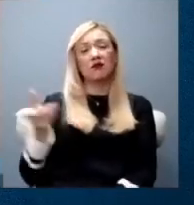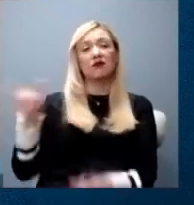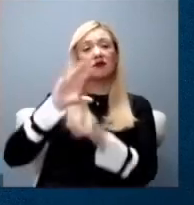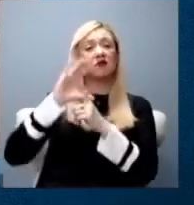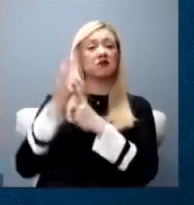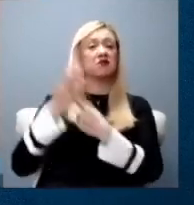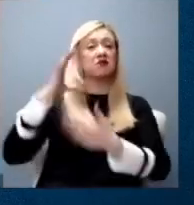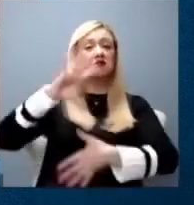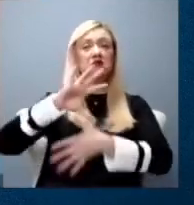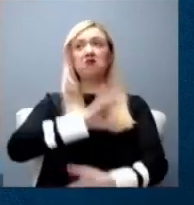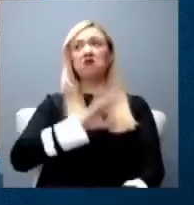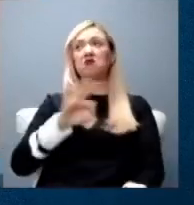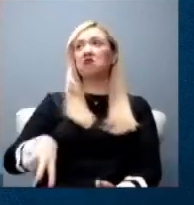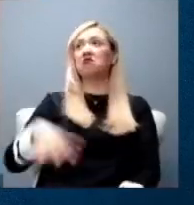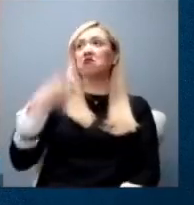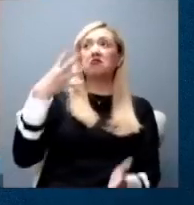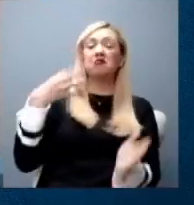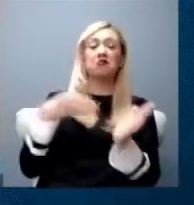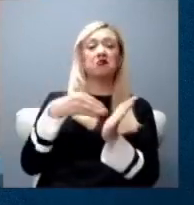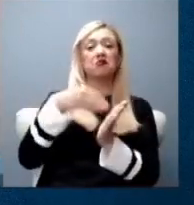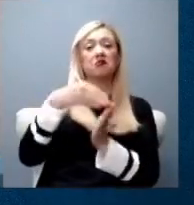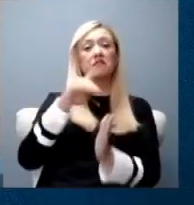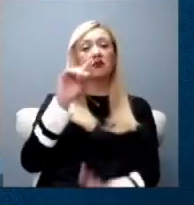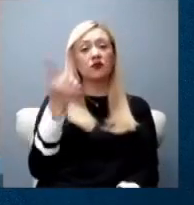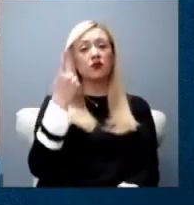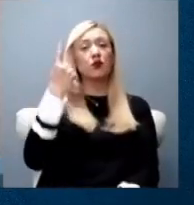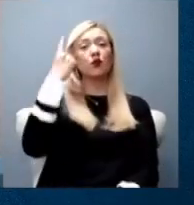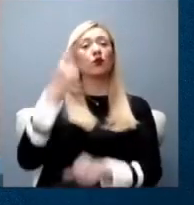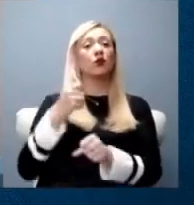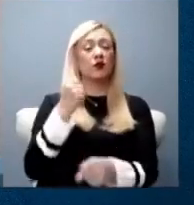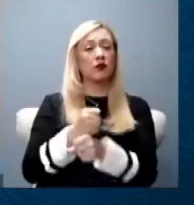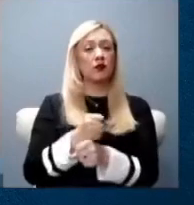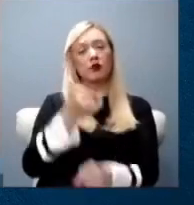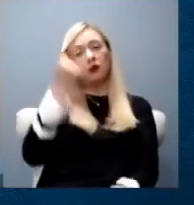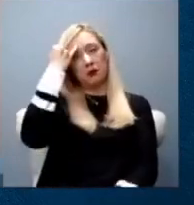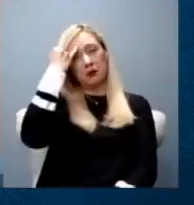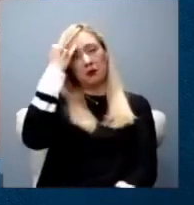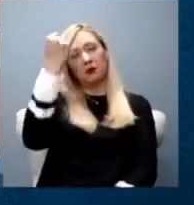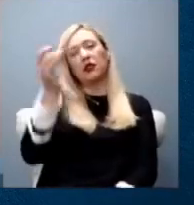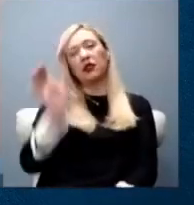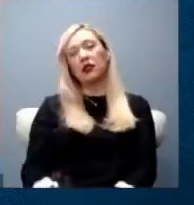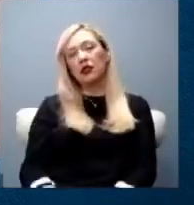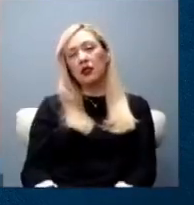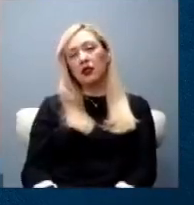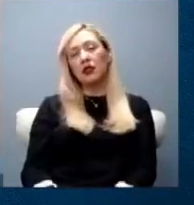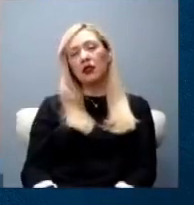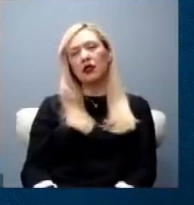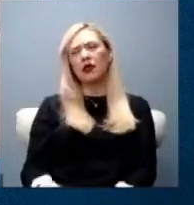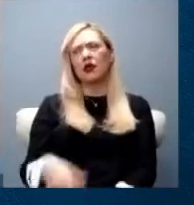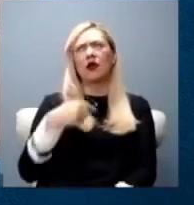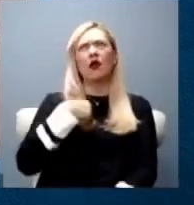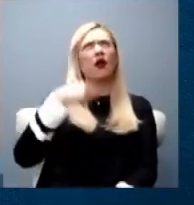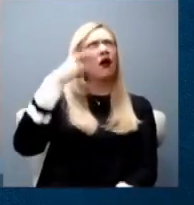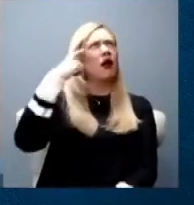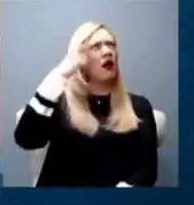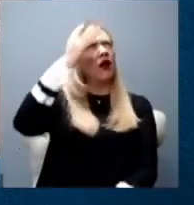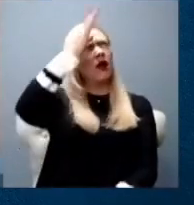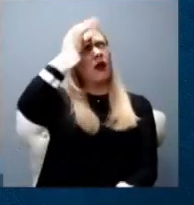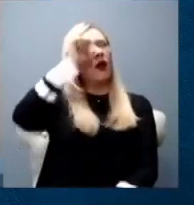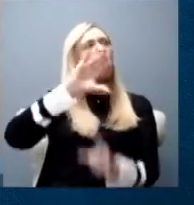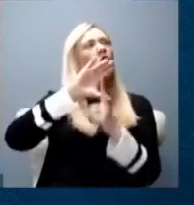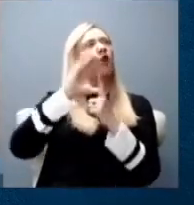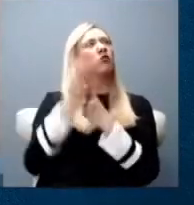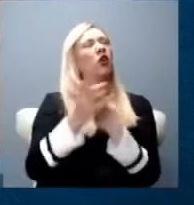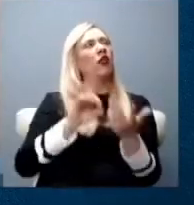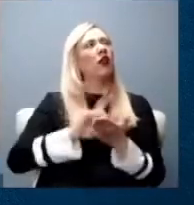andar más o menos en unos 14 millones de dólares por año. E imagínense que, si mal no recuerdo, la Comisión de Derechos Humanos del